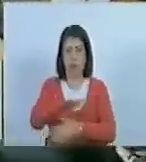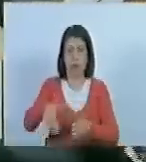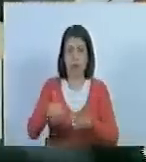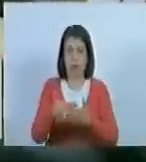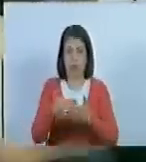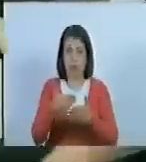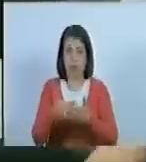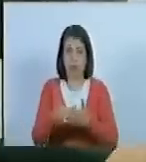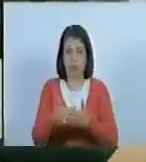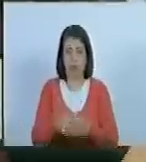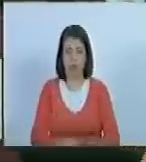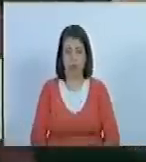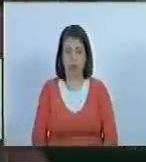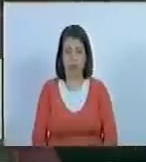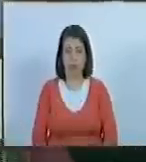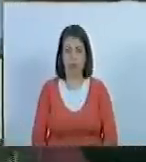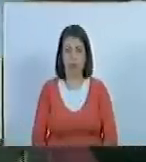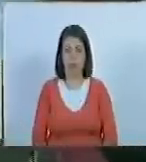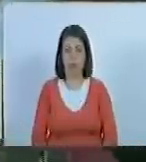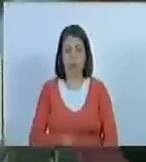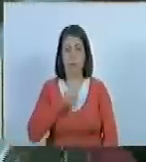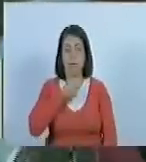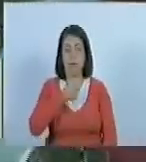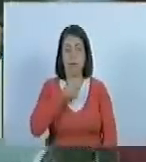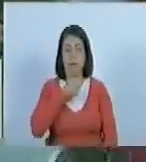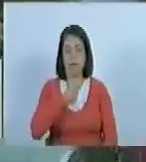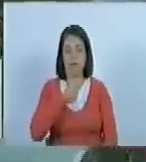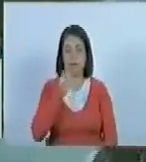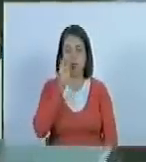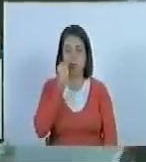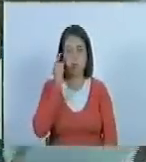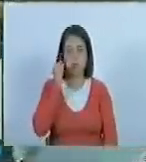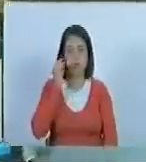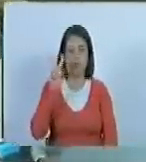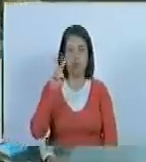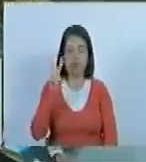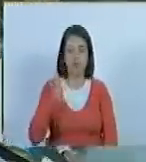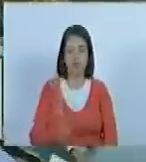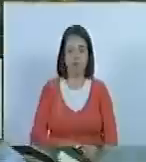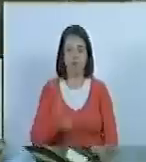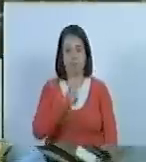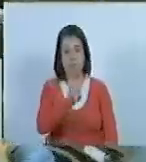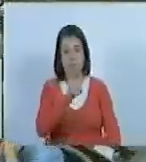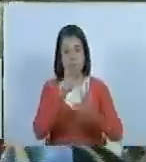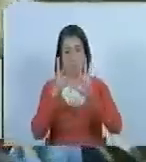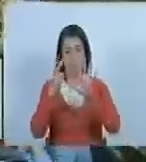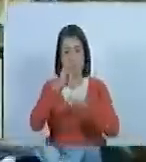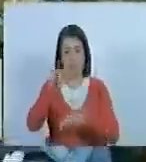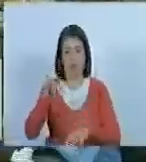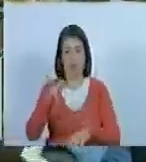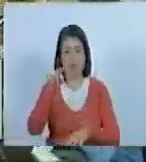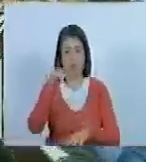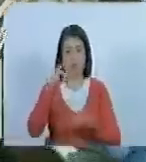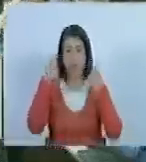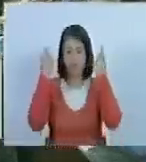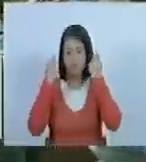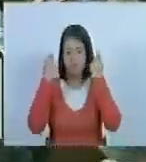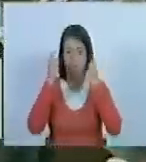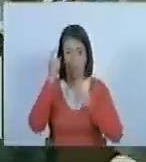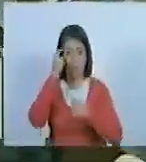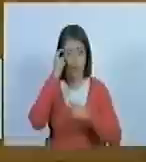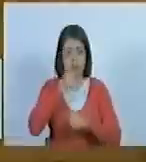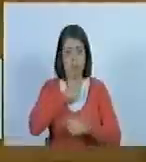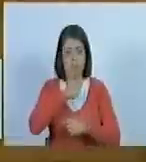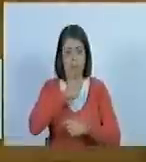y todos las periodistas y los periodistas de Venezuela. Cada 27 de junio celebramos el Día del